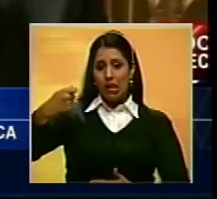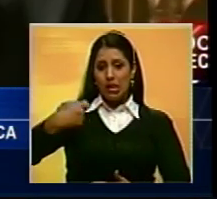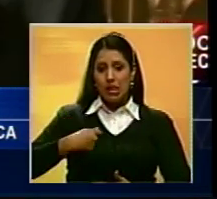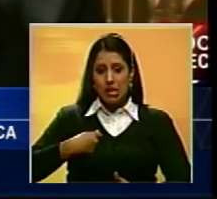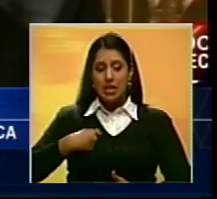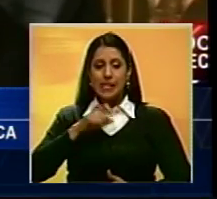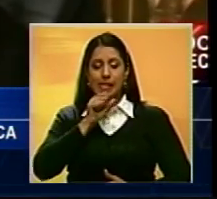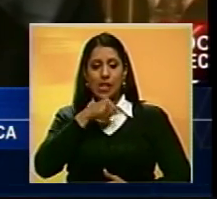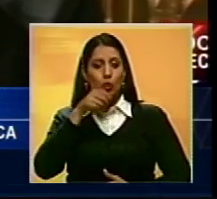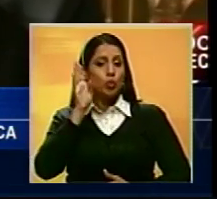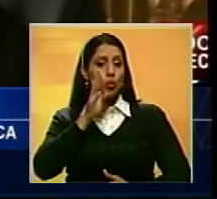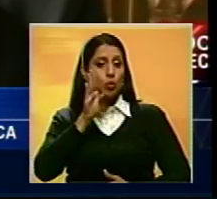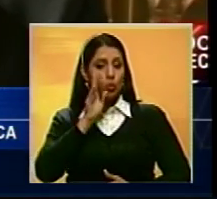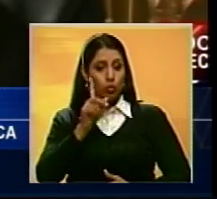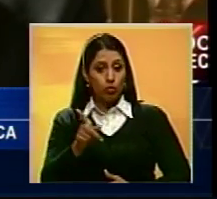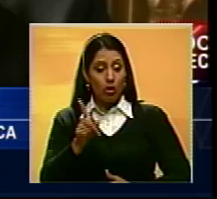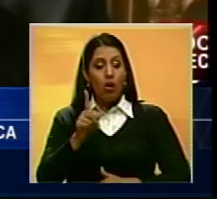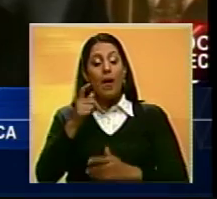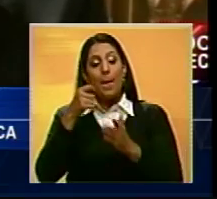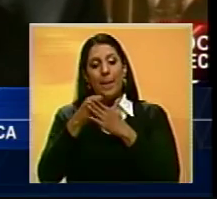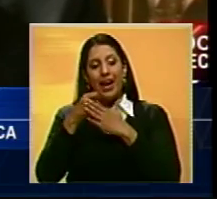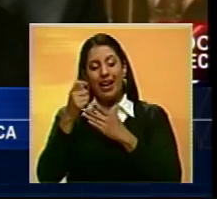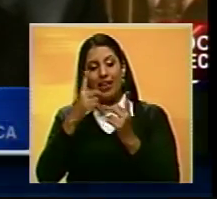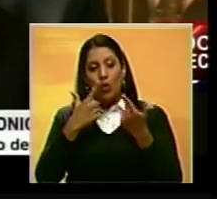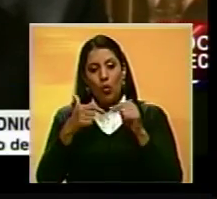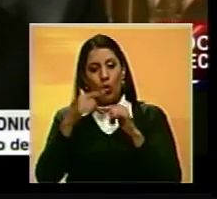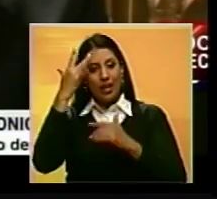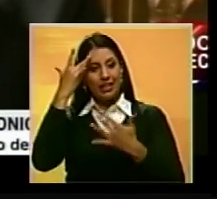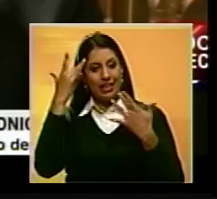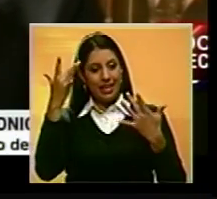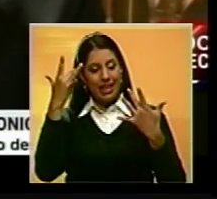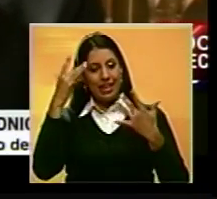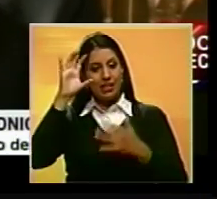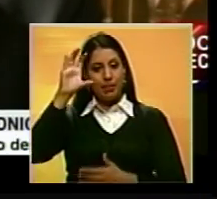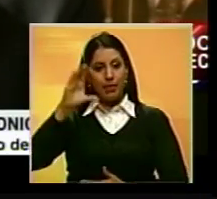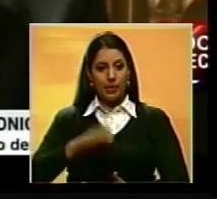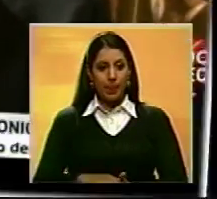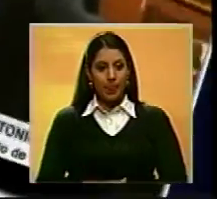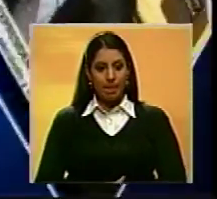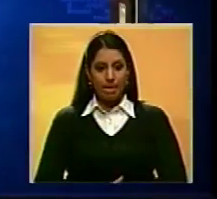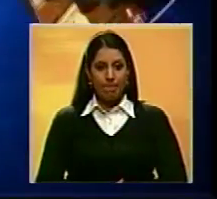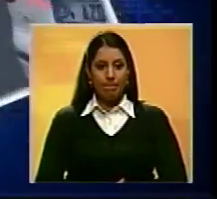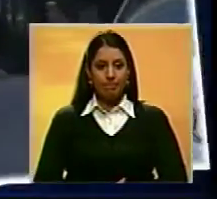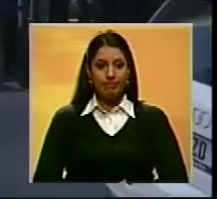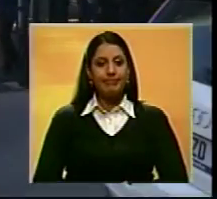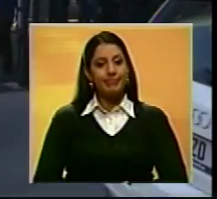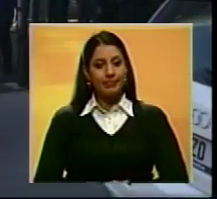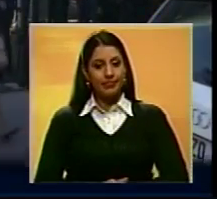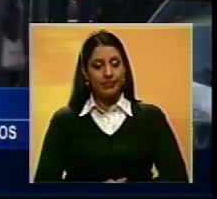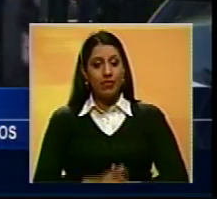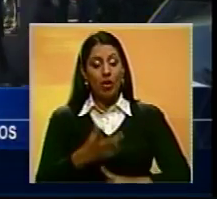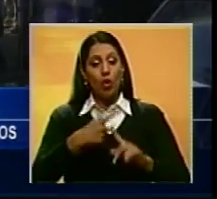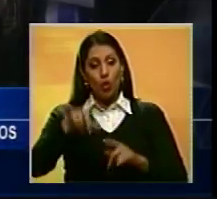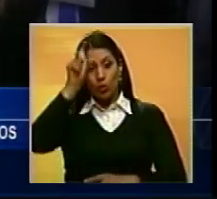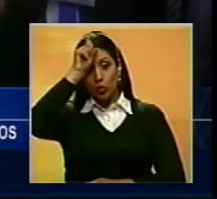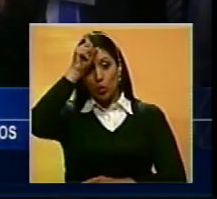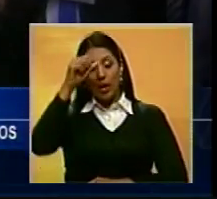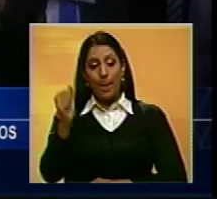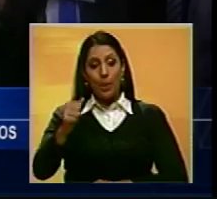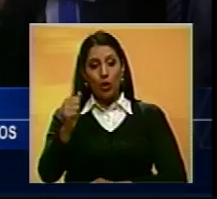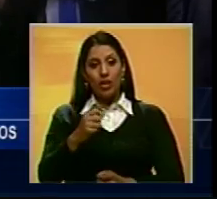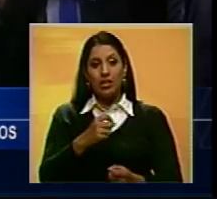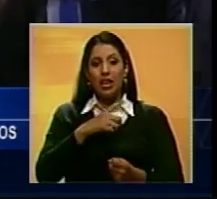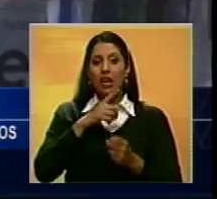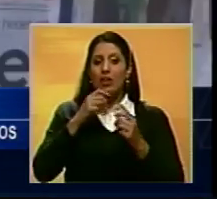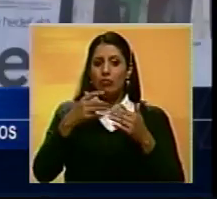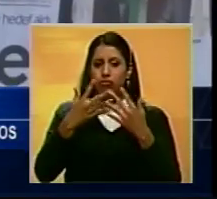partida secreta presupuestaria que financiaba el área de inteligencia del país. En Turquía, la policía lanzó